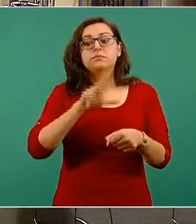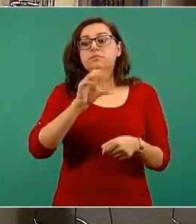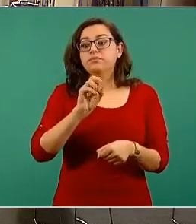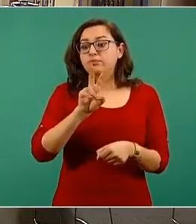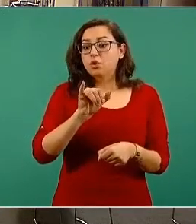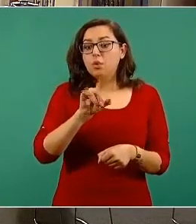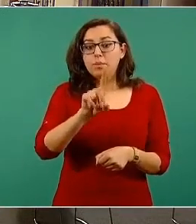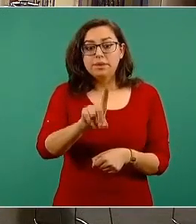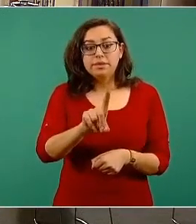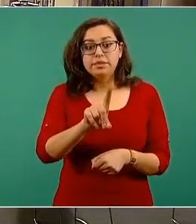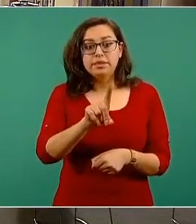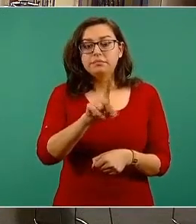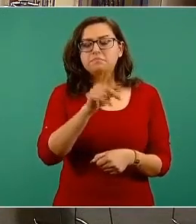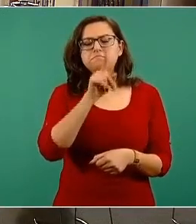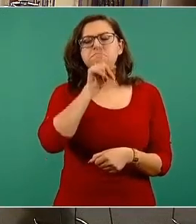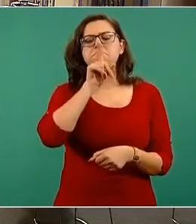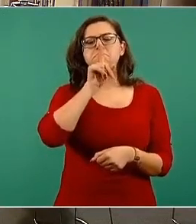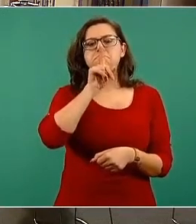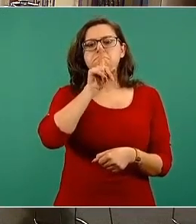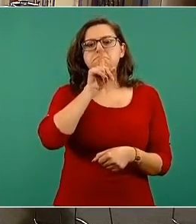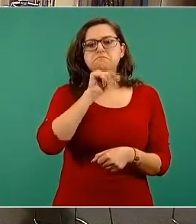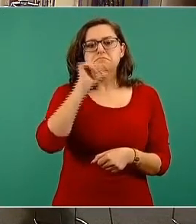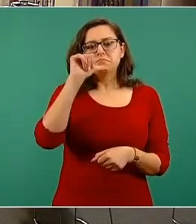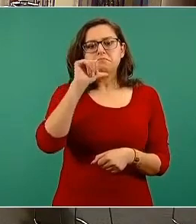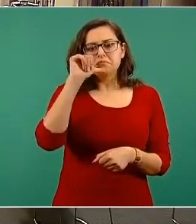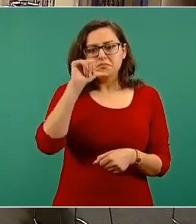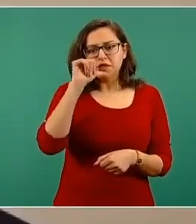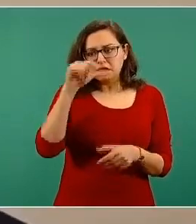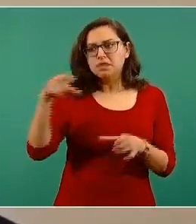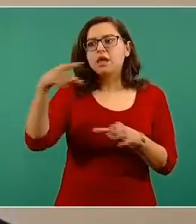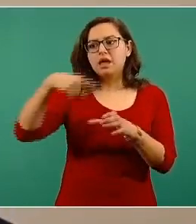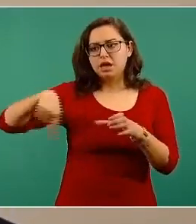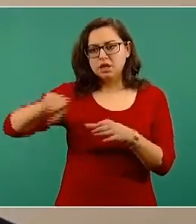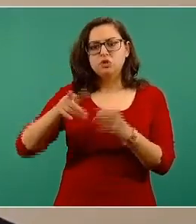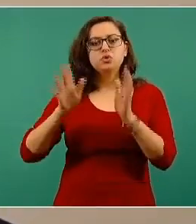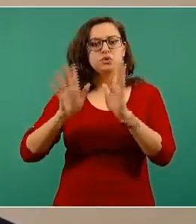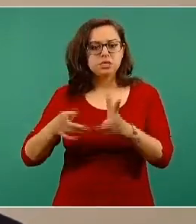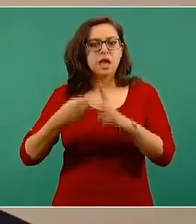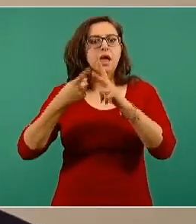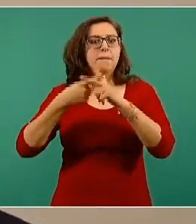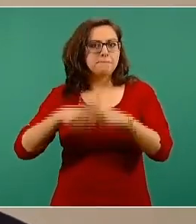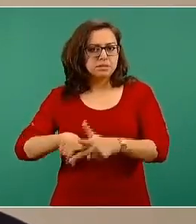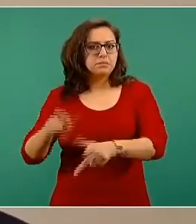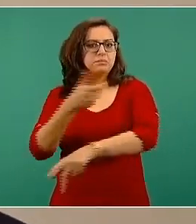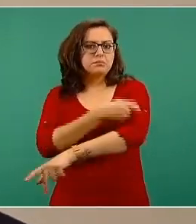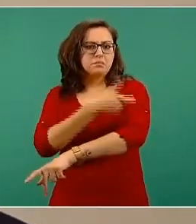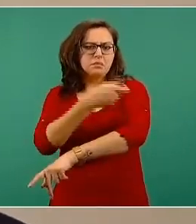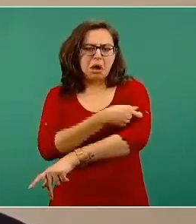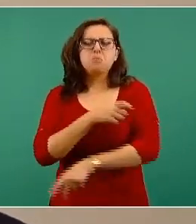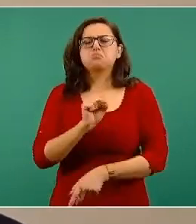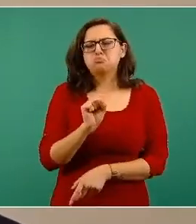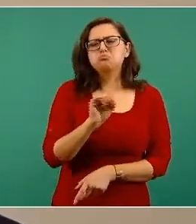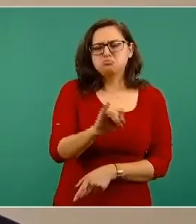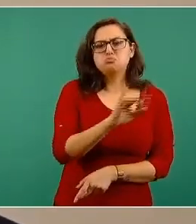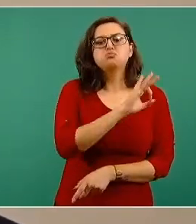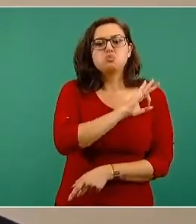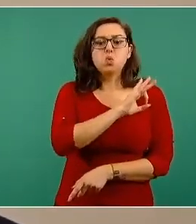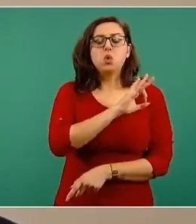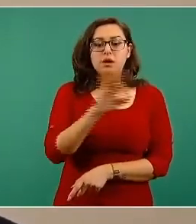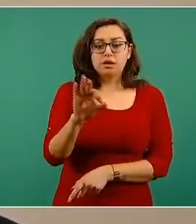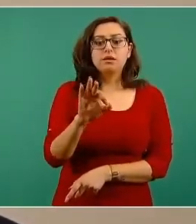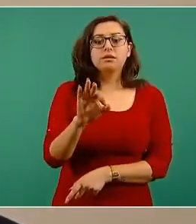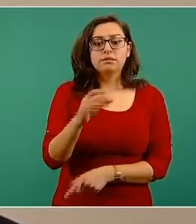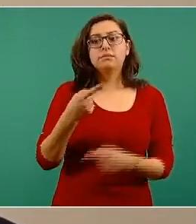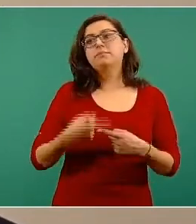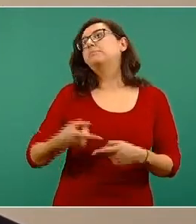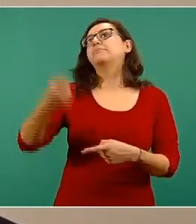necesariamente pertenecían a la segunda línea, entonces pudieron también ya desde la semana pasada, con el arribo que se tuvo